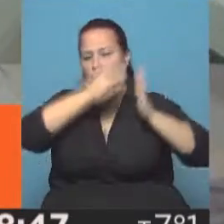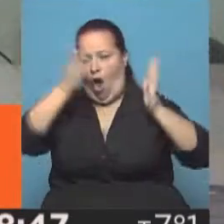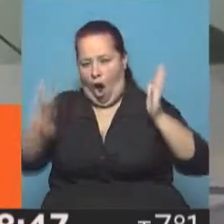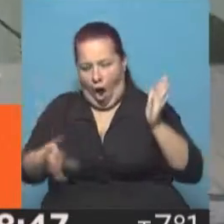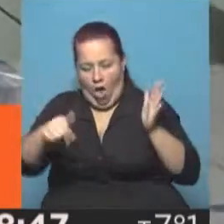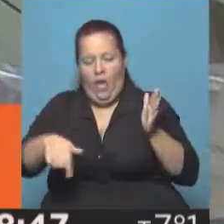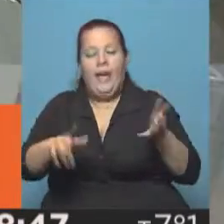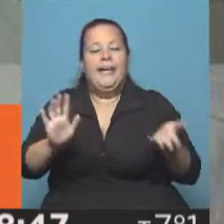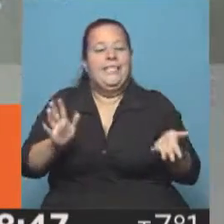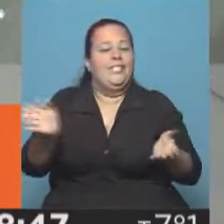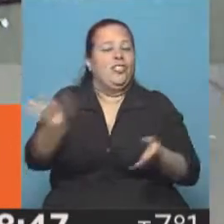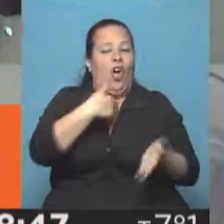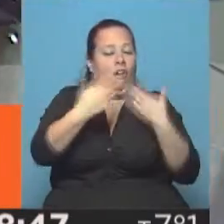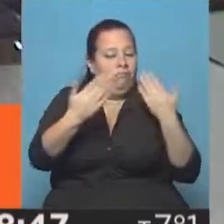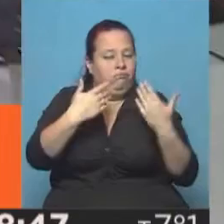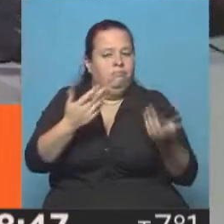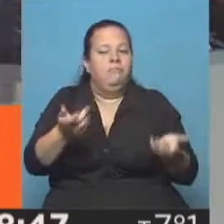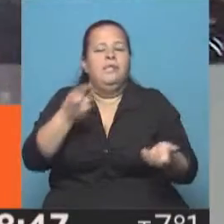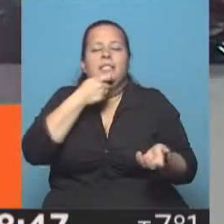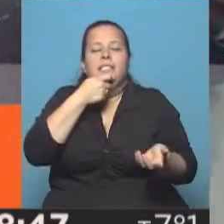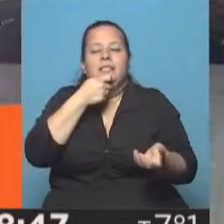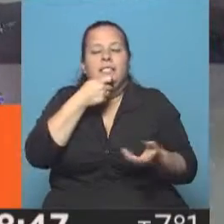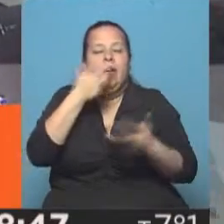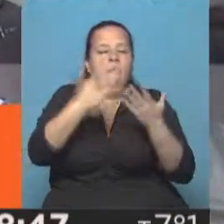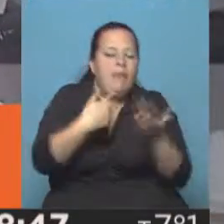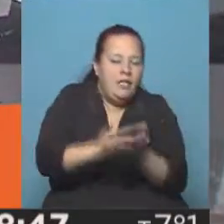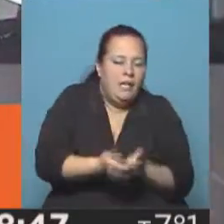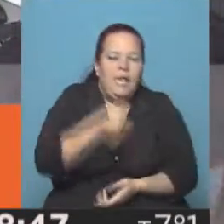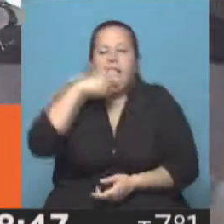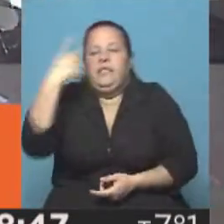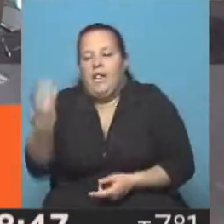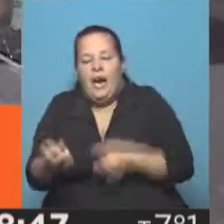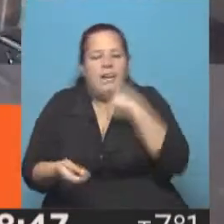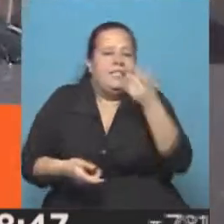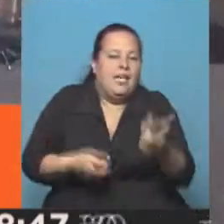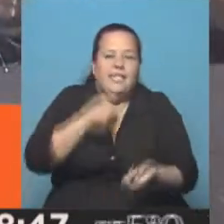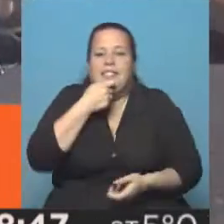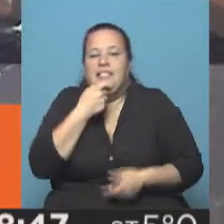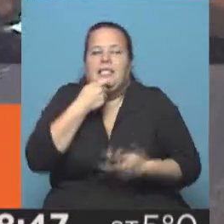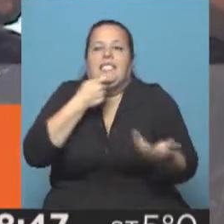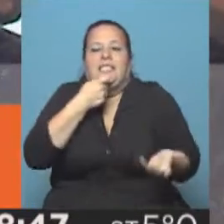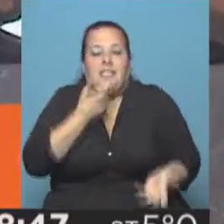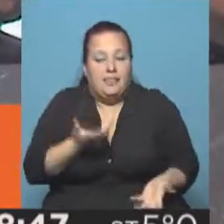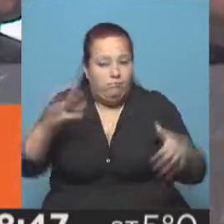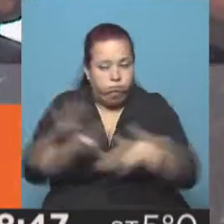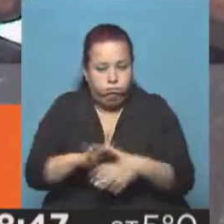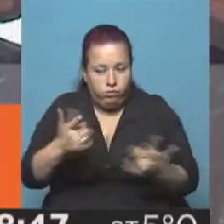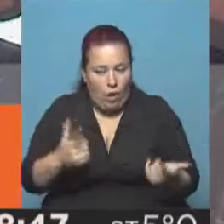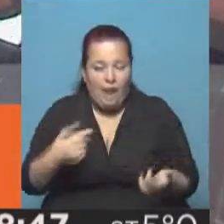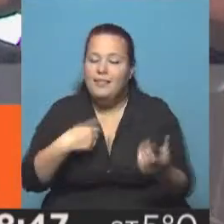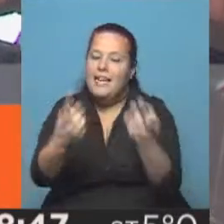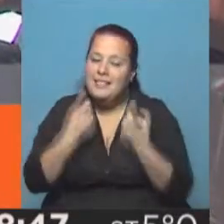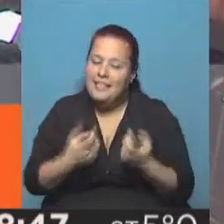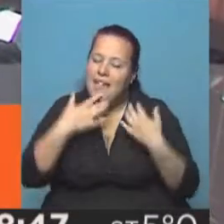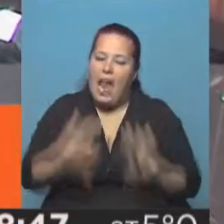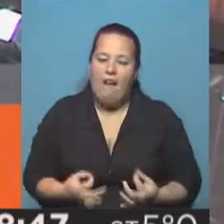y todas las charlas es así y siempre se están tal cosa y si pasa tal otra y si pasa tal otra nosotros necesitaríamos la